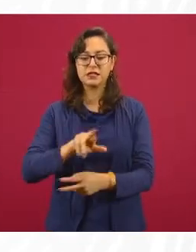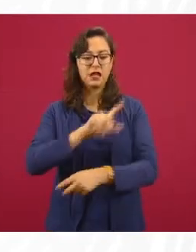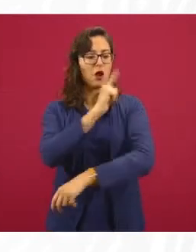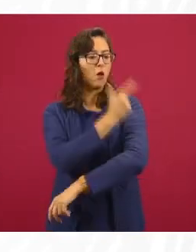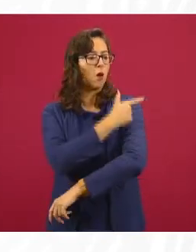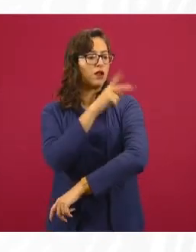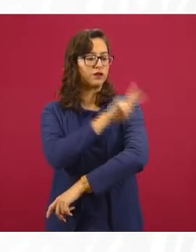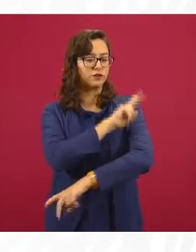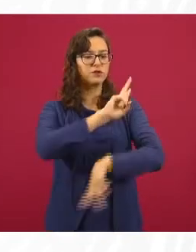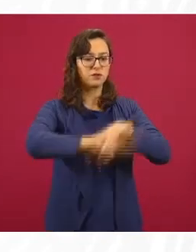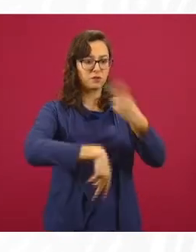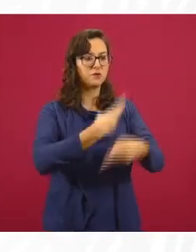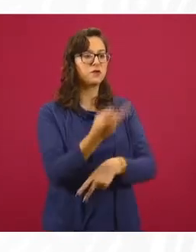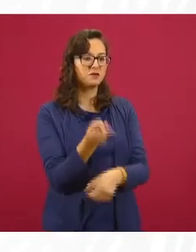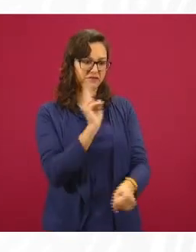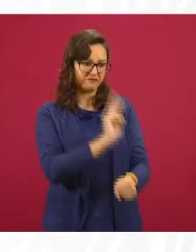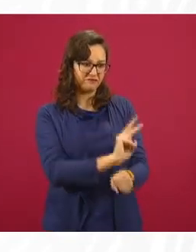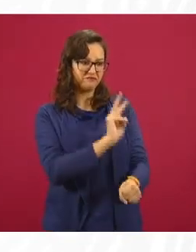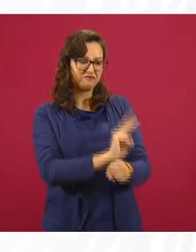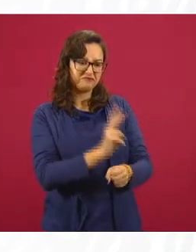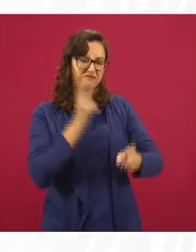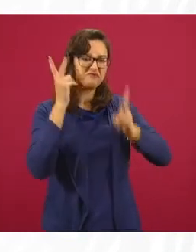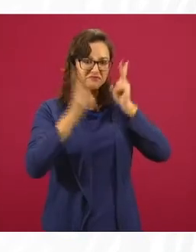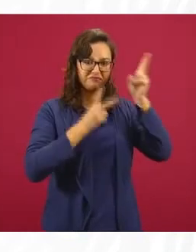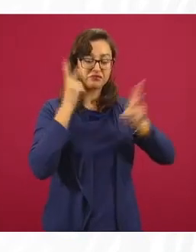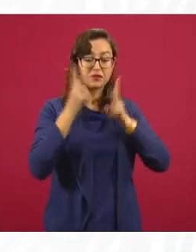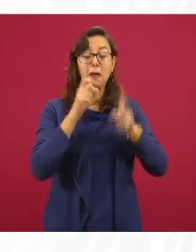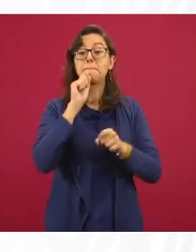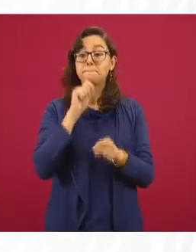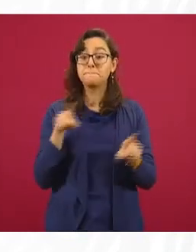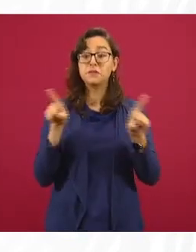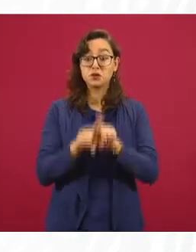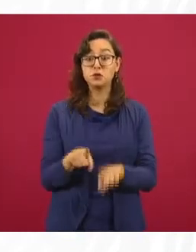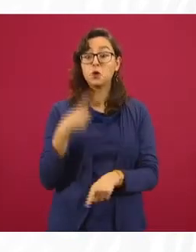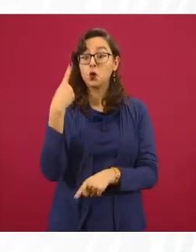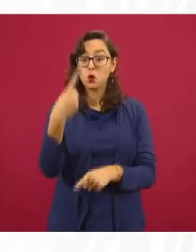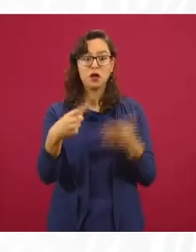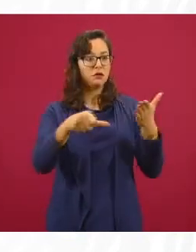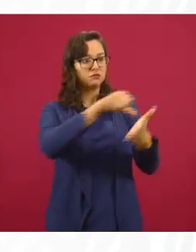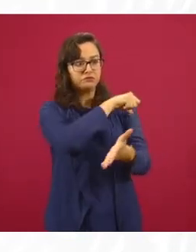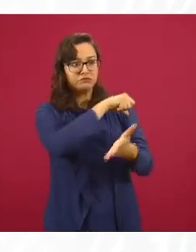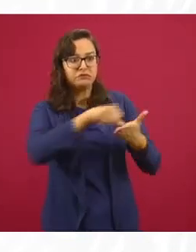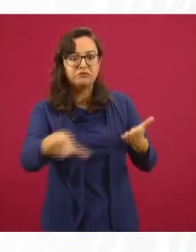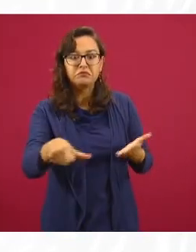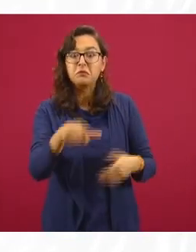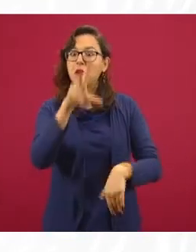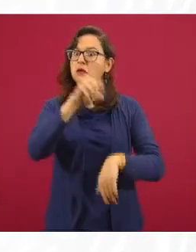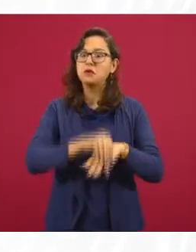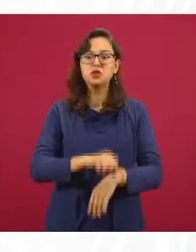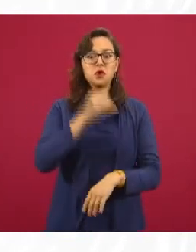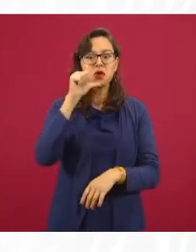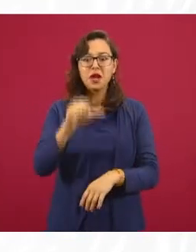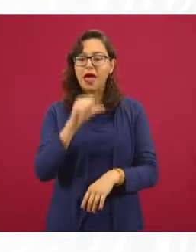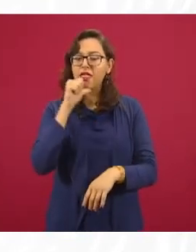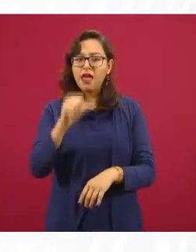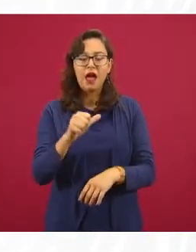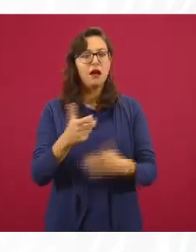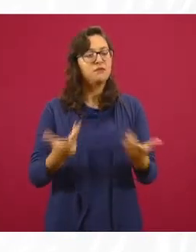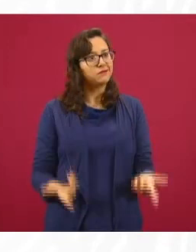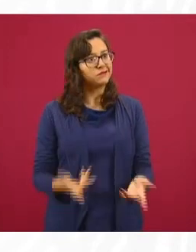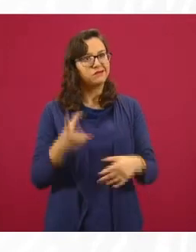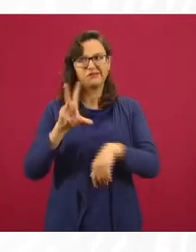y con la Guardia Nacional. También hubo una que no se dejó colocar los sellos, esto fue en Silao, en Guanajuato, Servicio